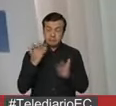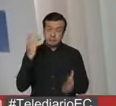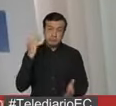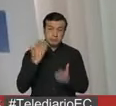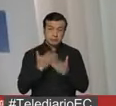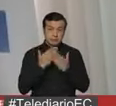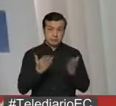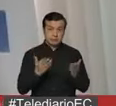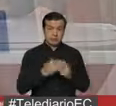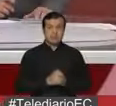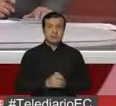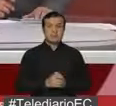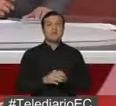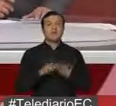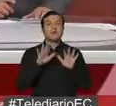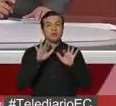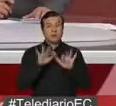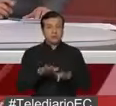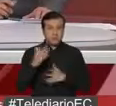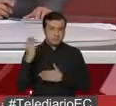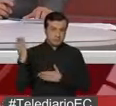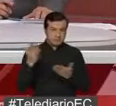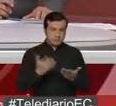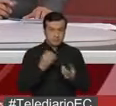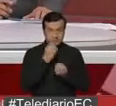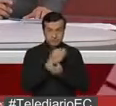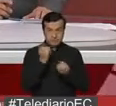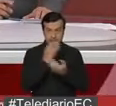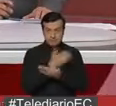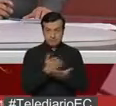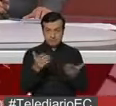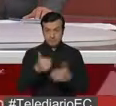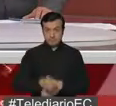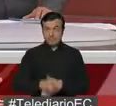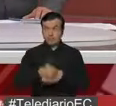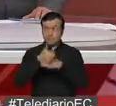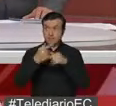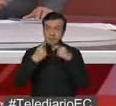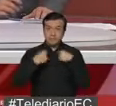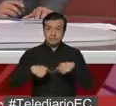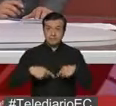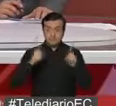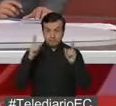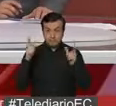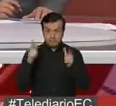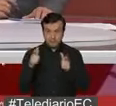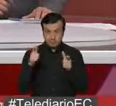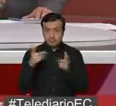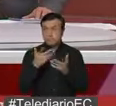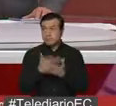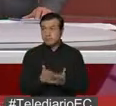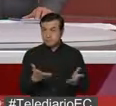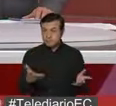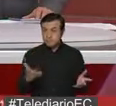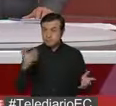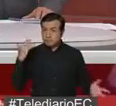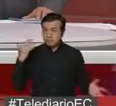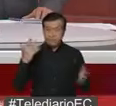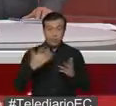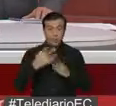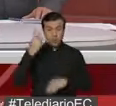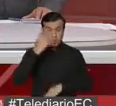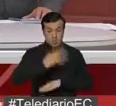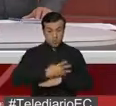mencionado. Secretaria, hemos recibido la información por parte de las autoridades locales y nacionales. En los 4